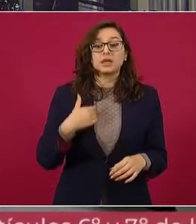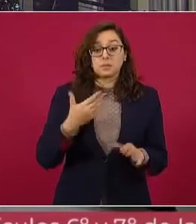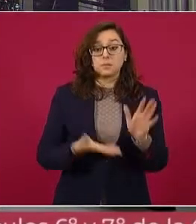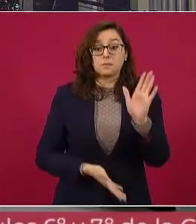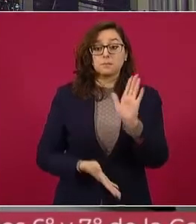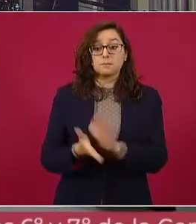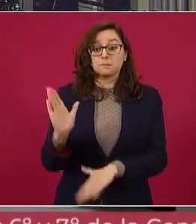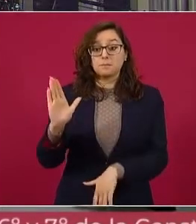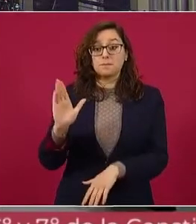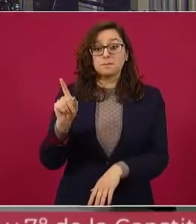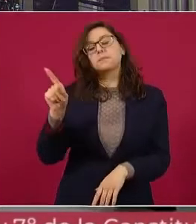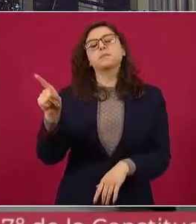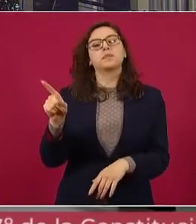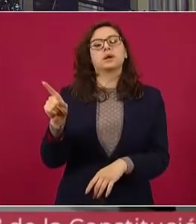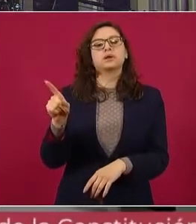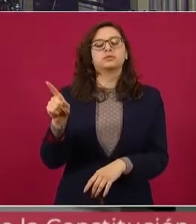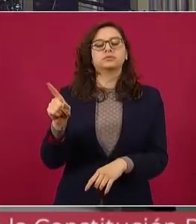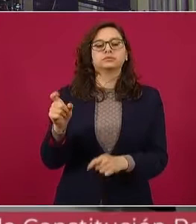colegio militar.